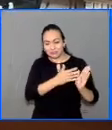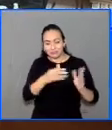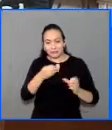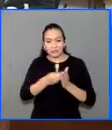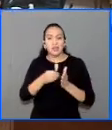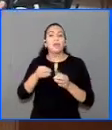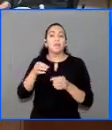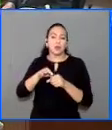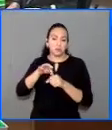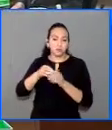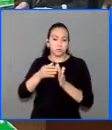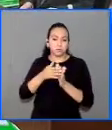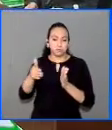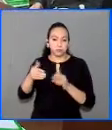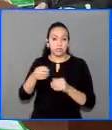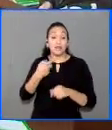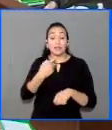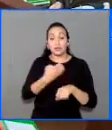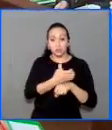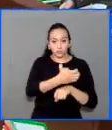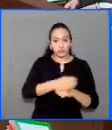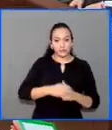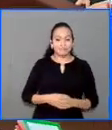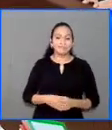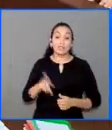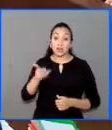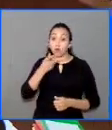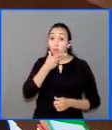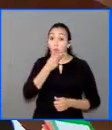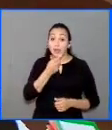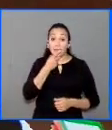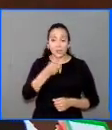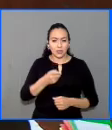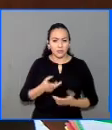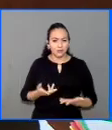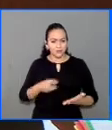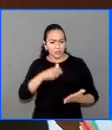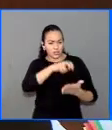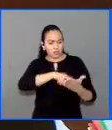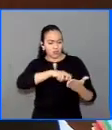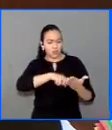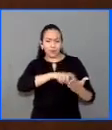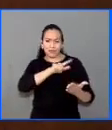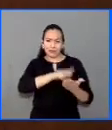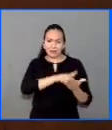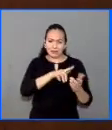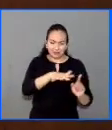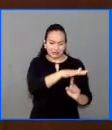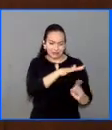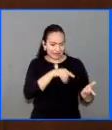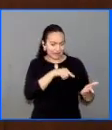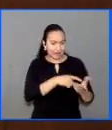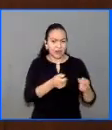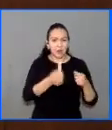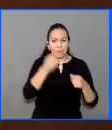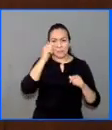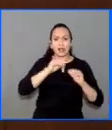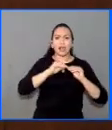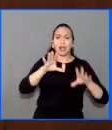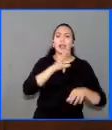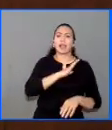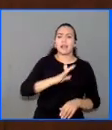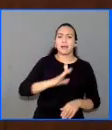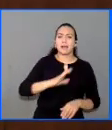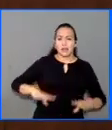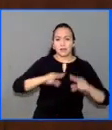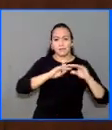y locales, argumentando que modifican el marco normativo que regula las campañas electorales, vulnerando los principios